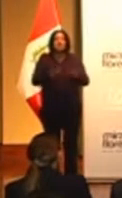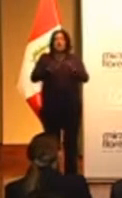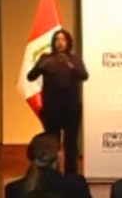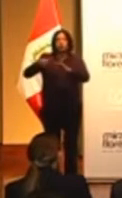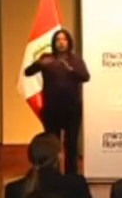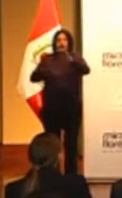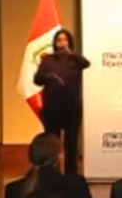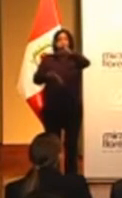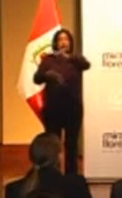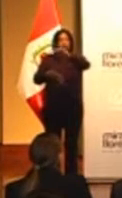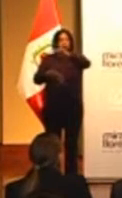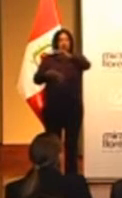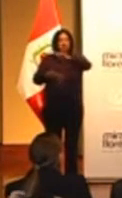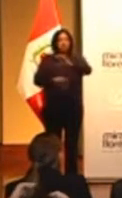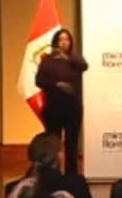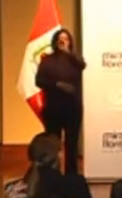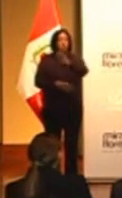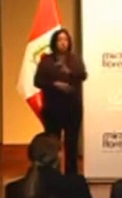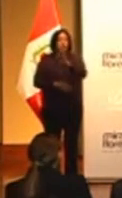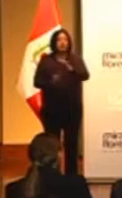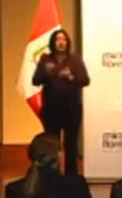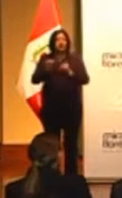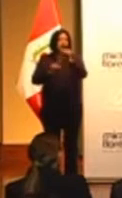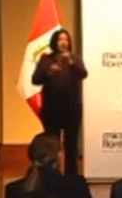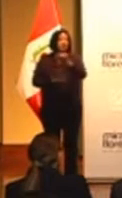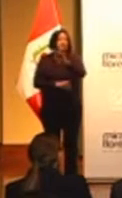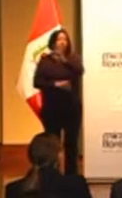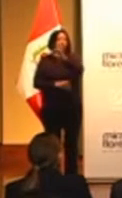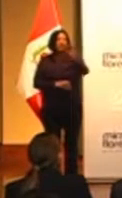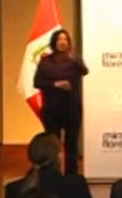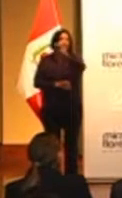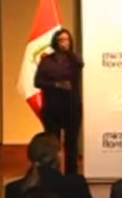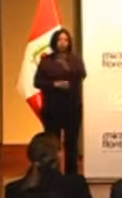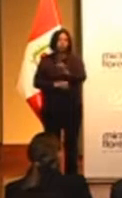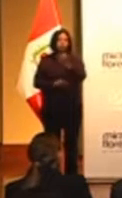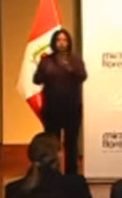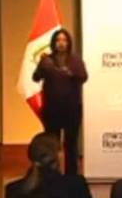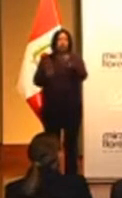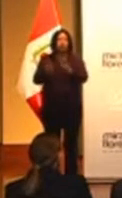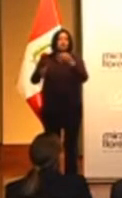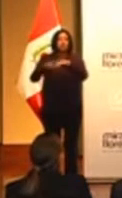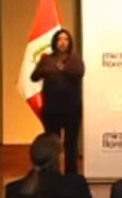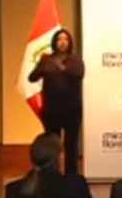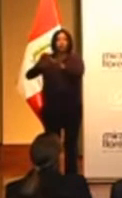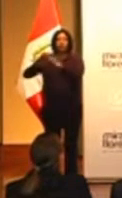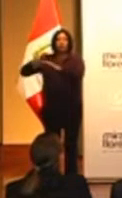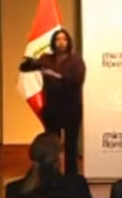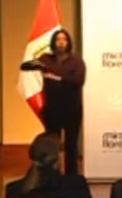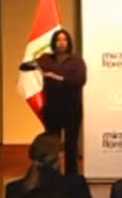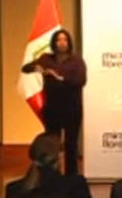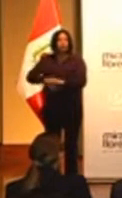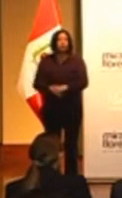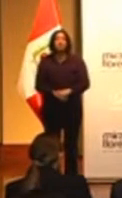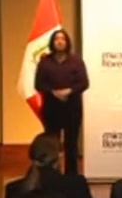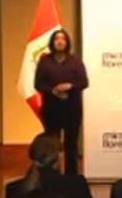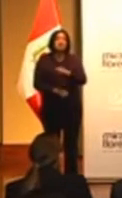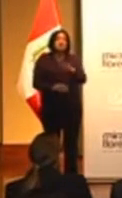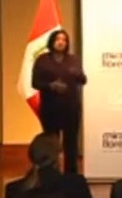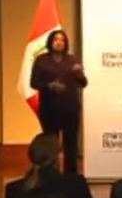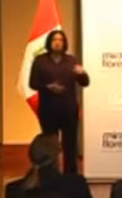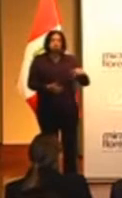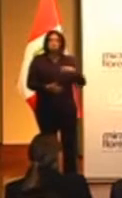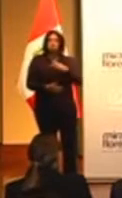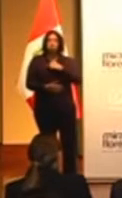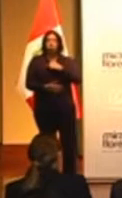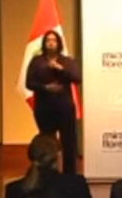ciudades latinoamericanas un porcentaje que bordeaba el 90% de los ciudadanos viviendo en ciudades. Entonces, si